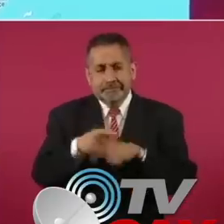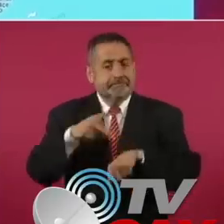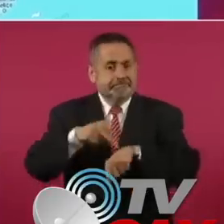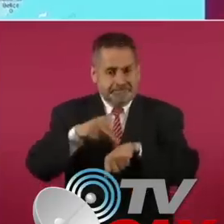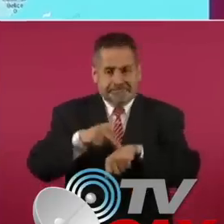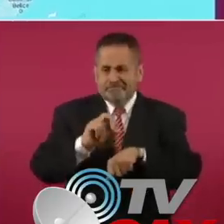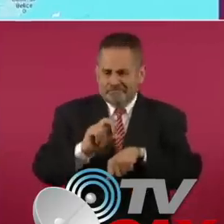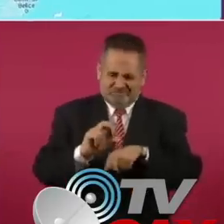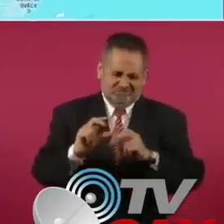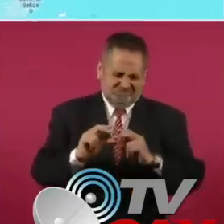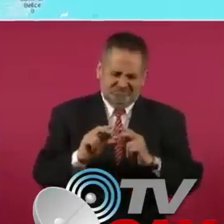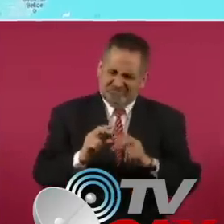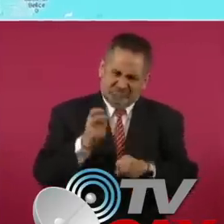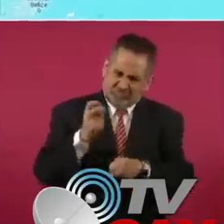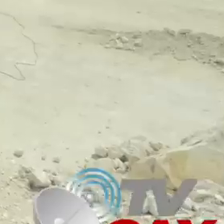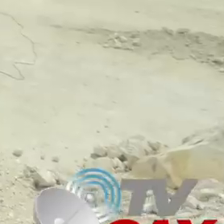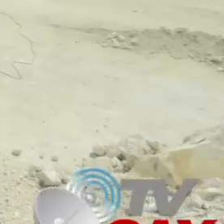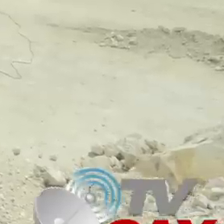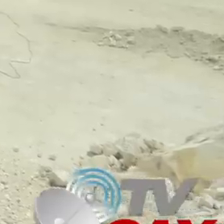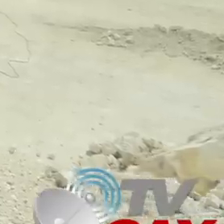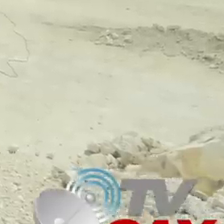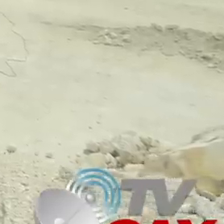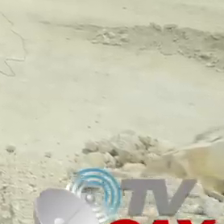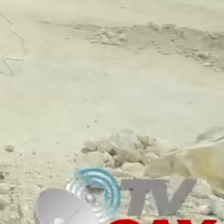piedra dura.